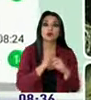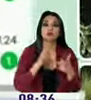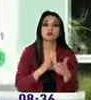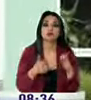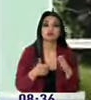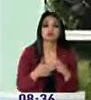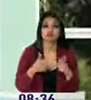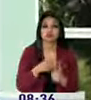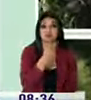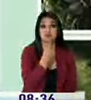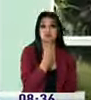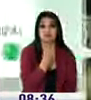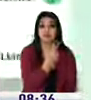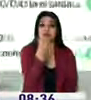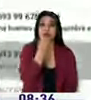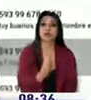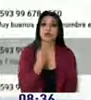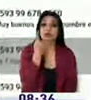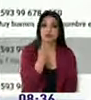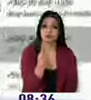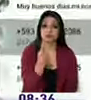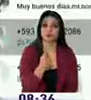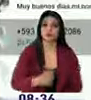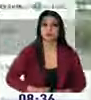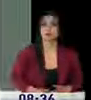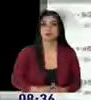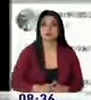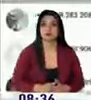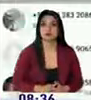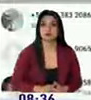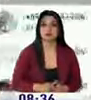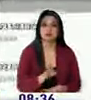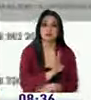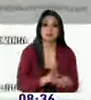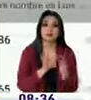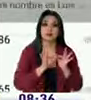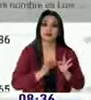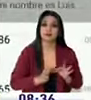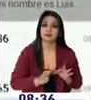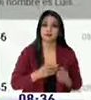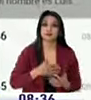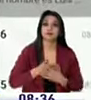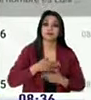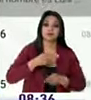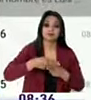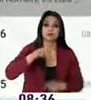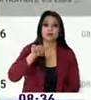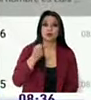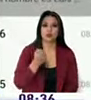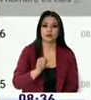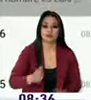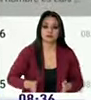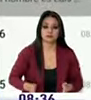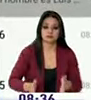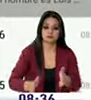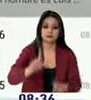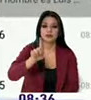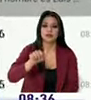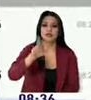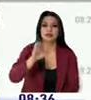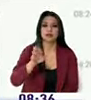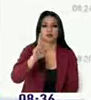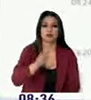Eso dicen los vecinos. 1 año. Brisas de Calderón. Ahí lo saben, ¿eh? Mi nombre es Luis Pamiño, calle Susana Letor y